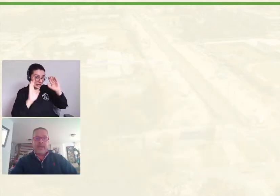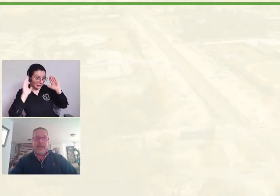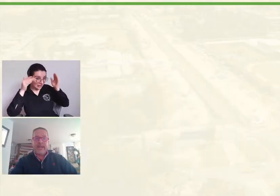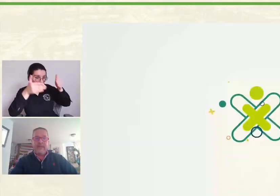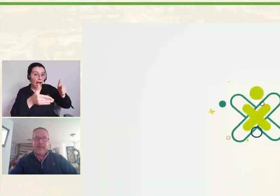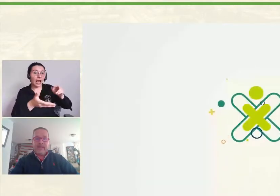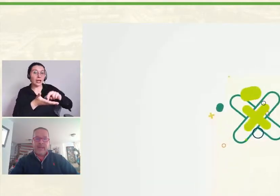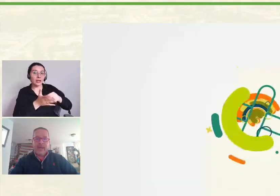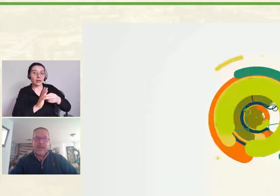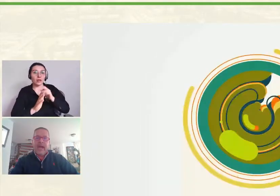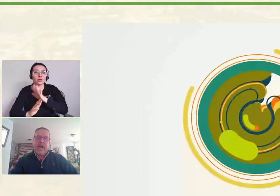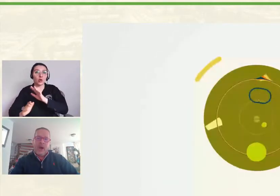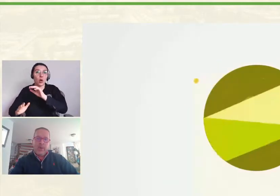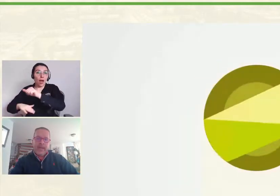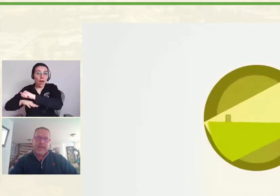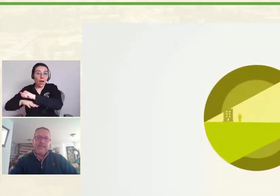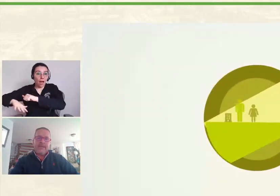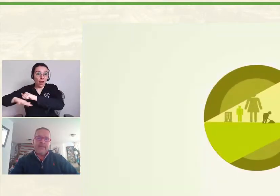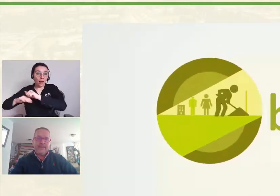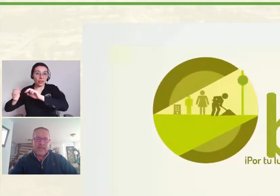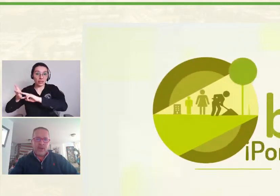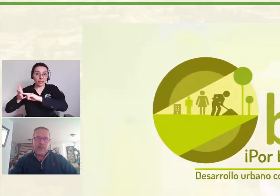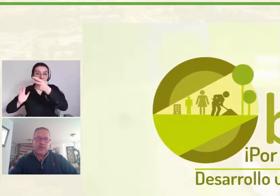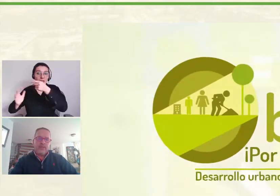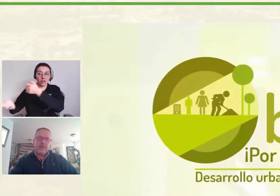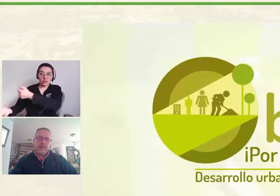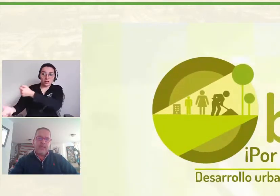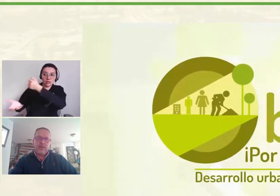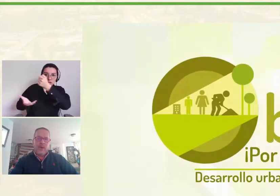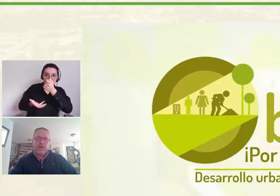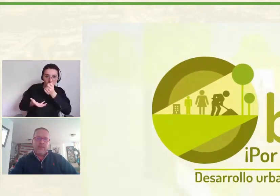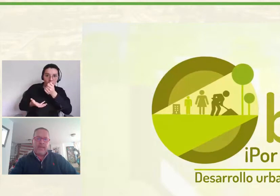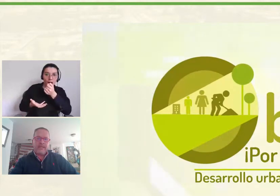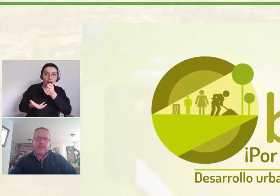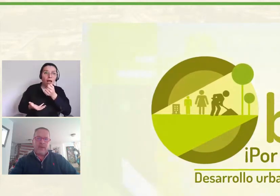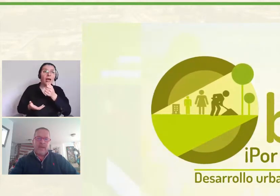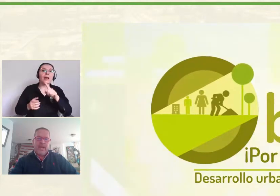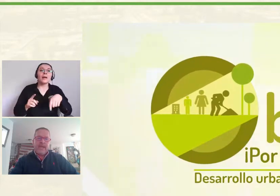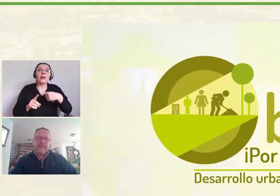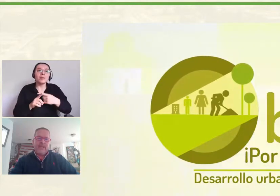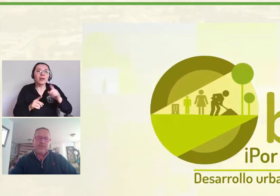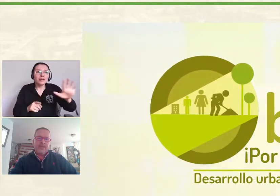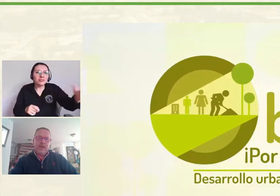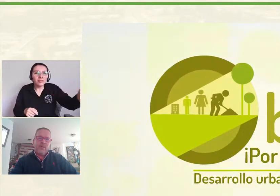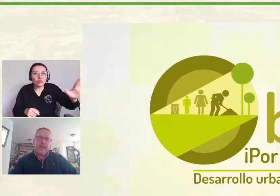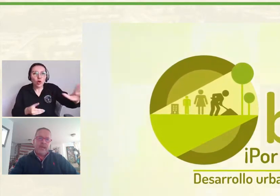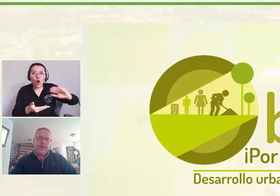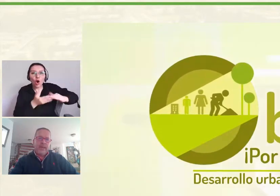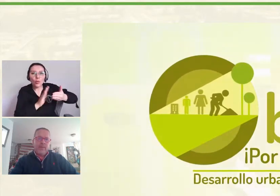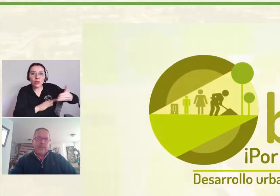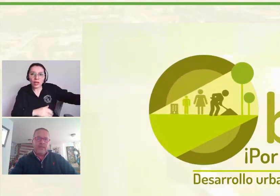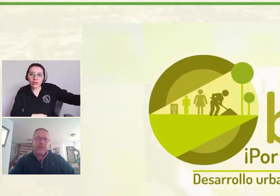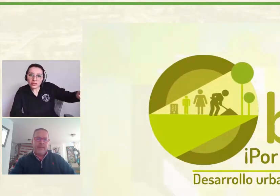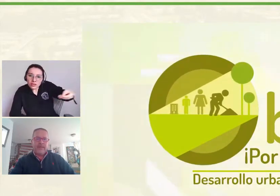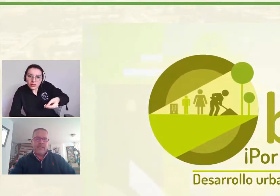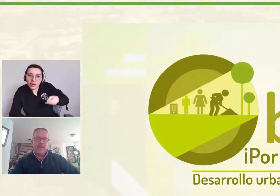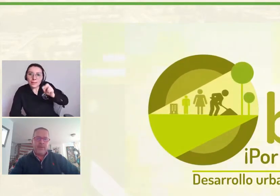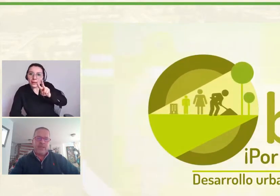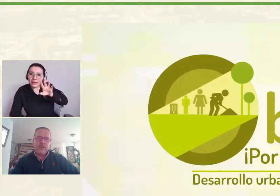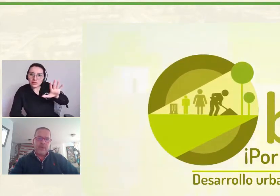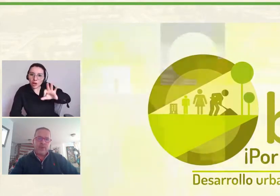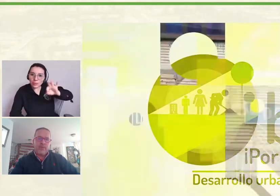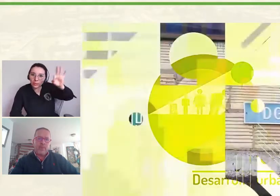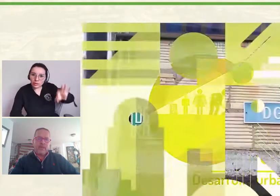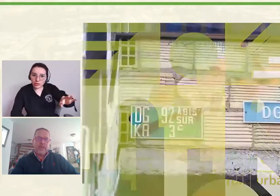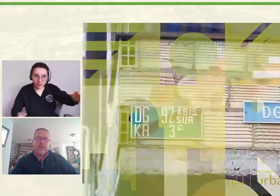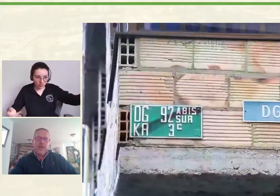nos entrega el área técnica a ubicar ese 25% mínimo de la cofinanciación. En este caso, esta comunidad iríamos hasta el